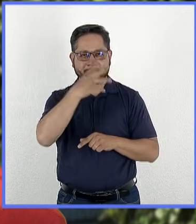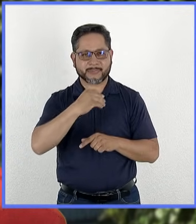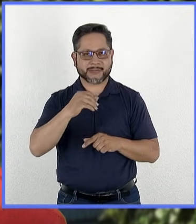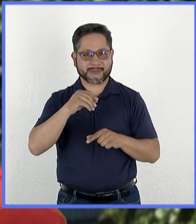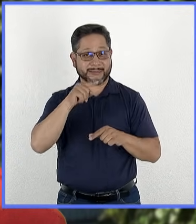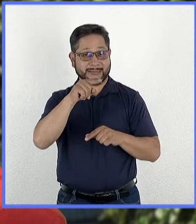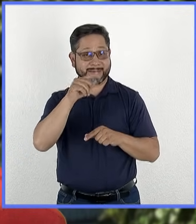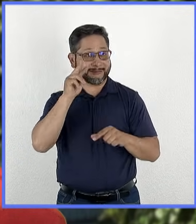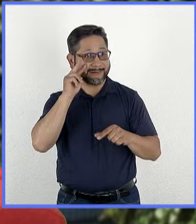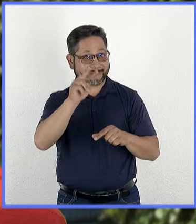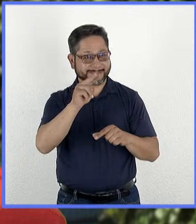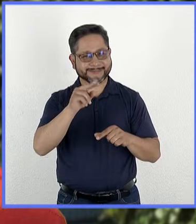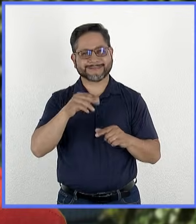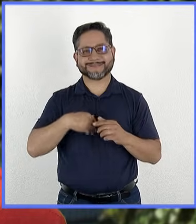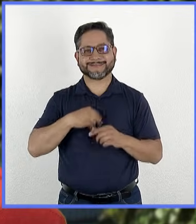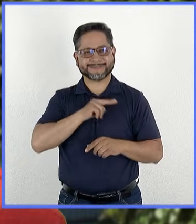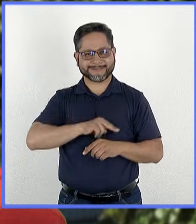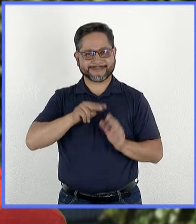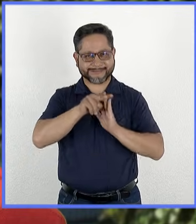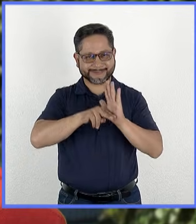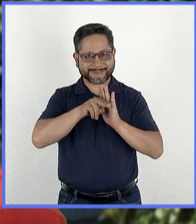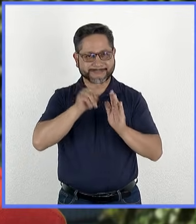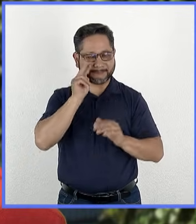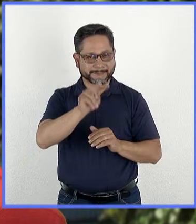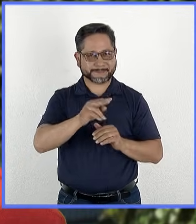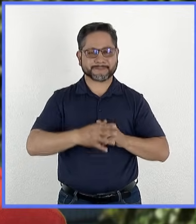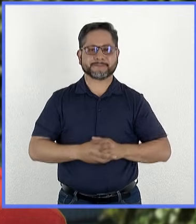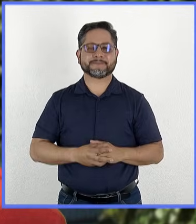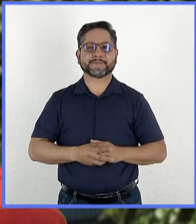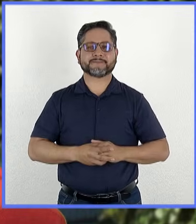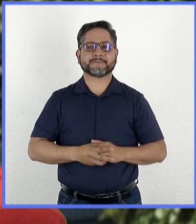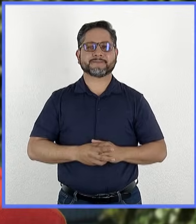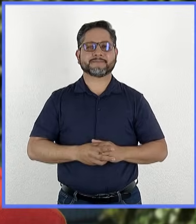Vamos a conocerla y disfrutarla.